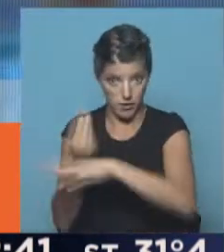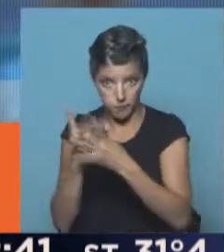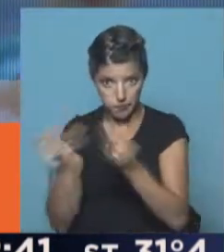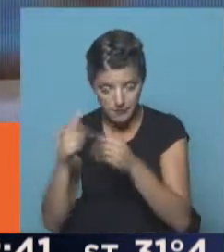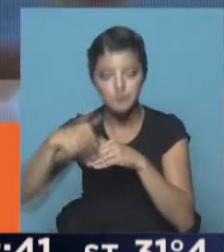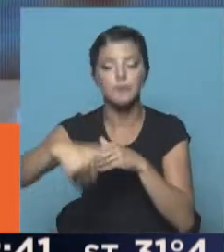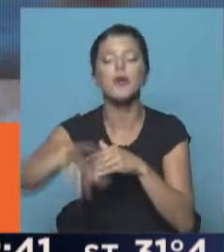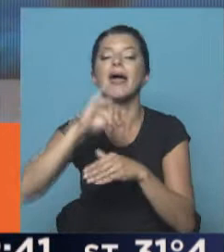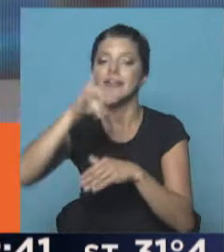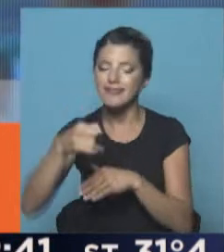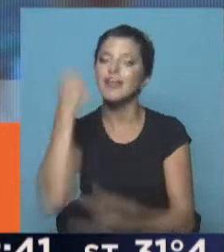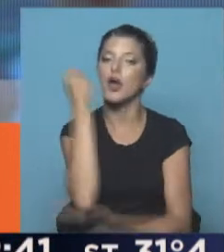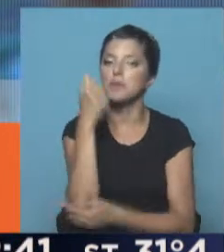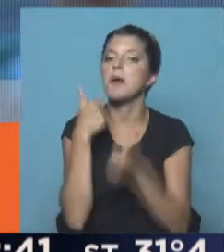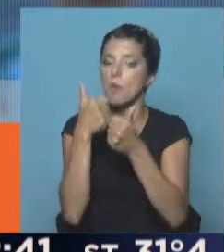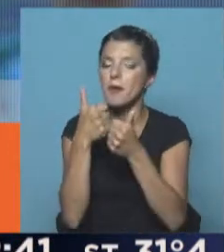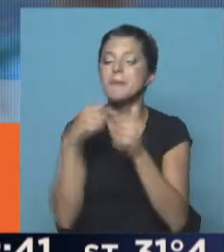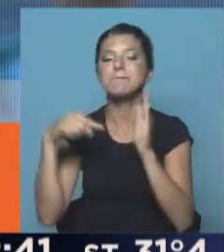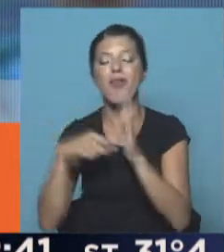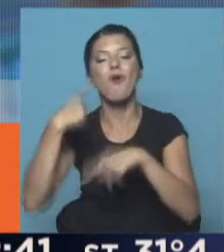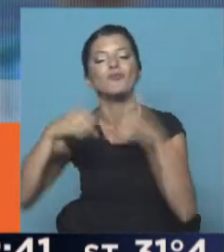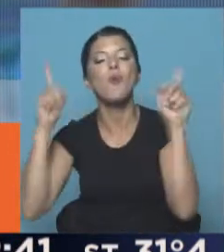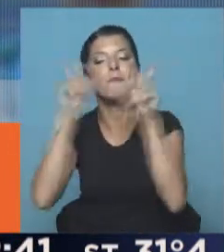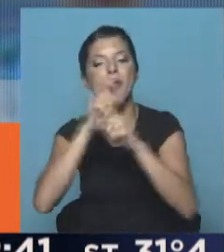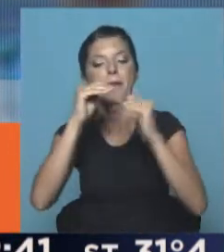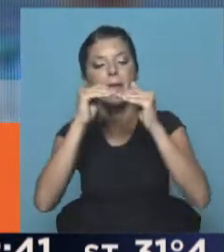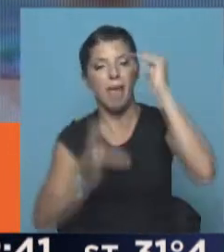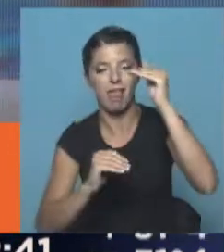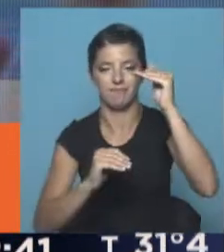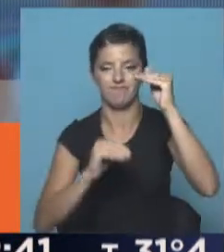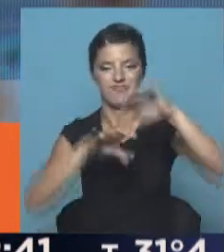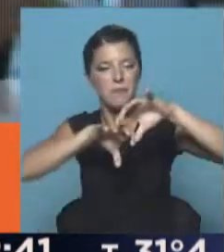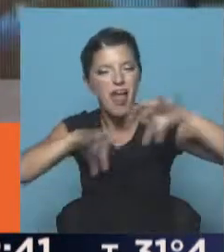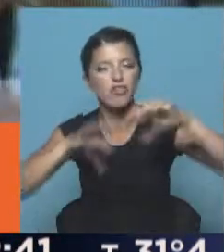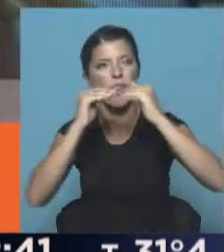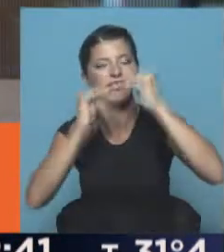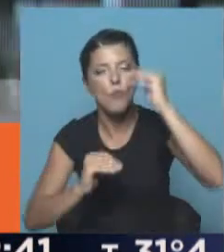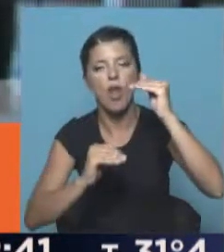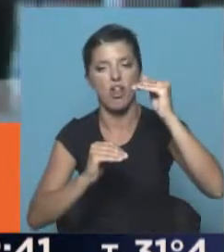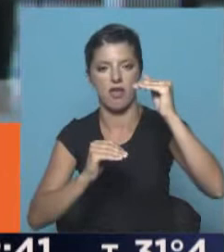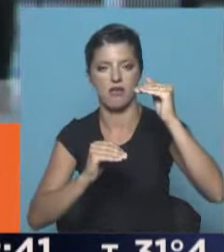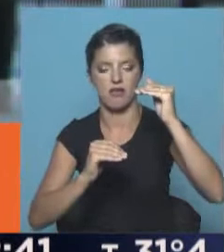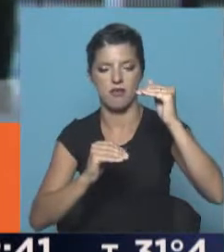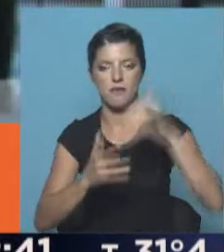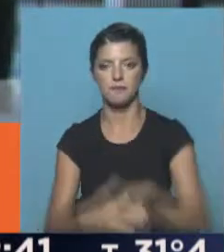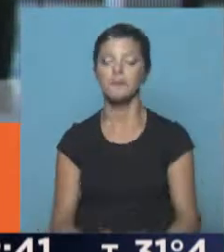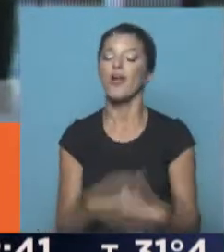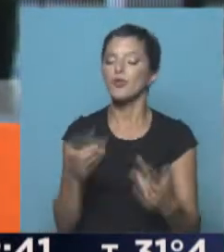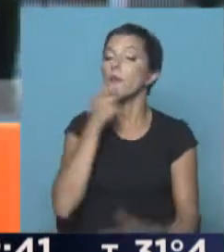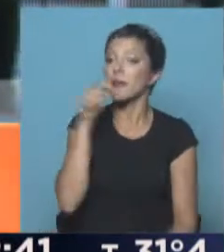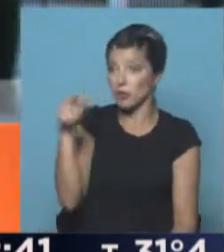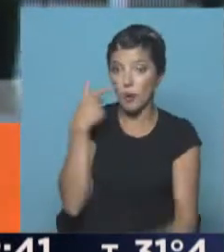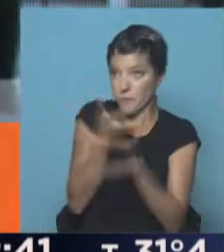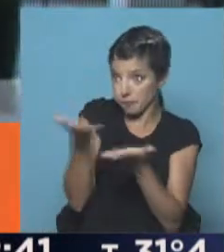económico no resolvió los problemas de desigualdad y esto que veíamos en el informe está esta disputa esta lucha por la gratuidad de la educación